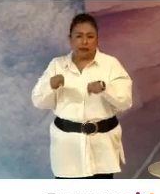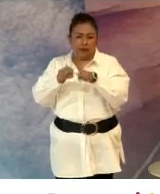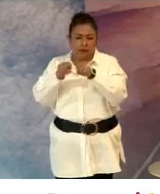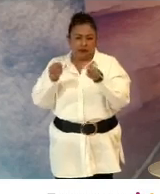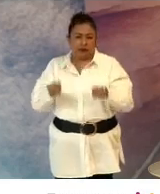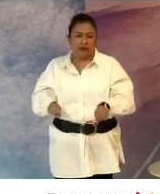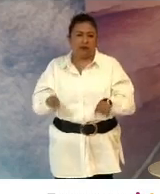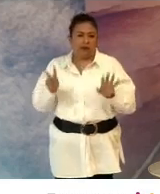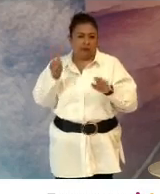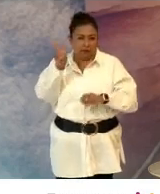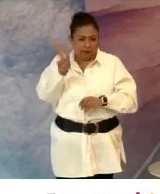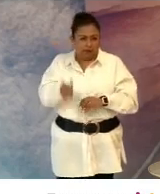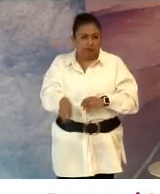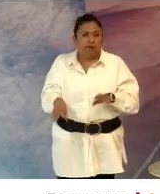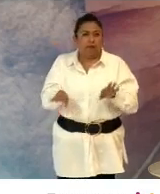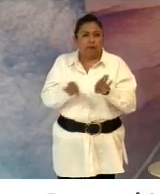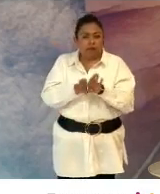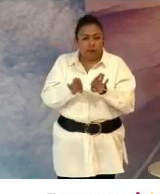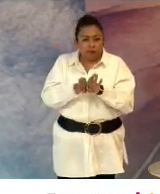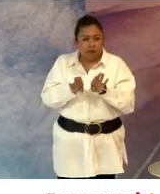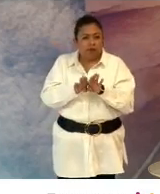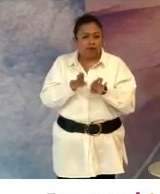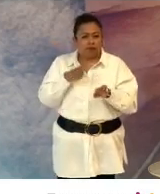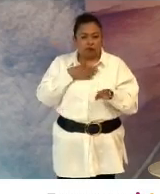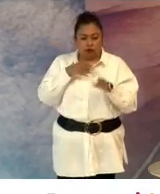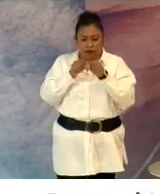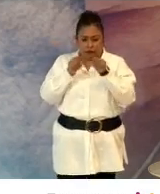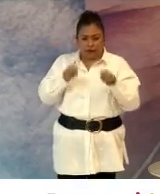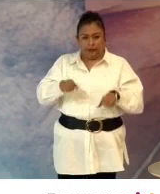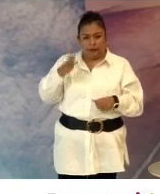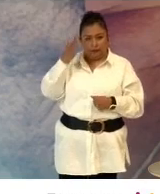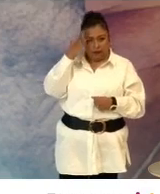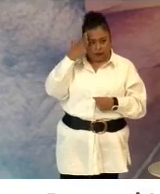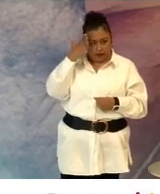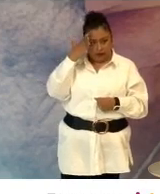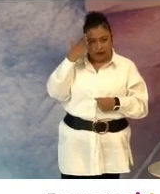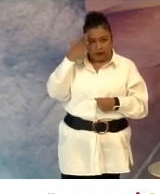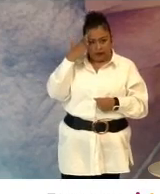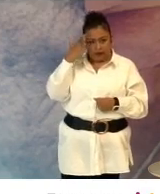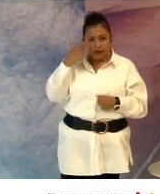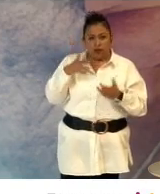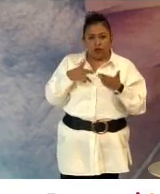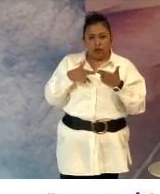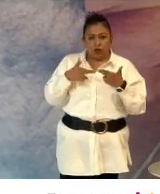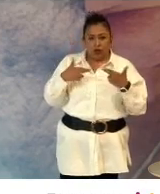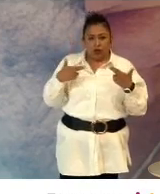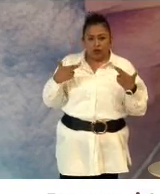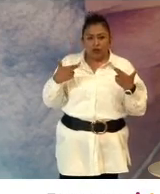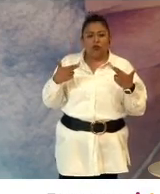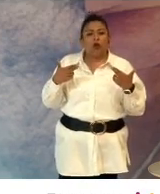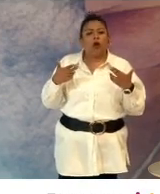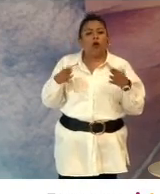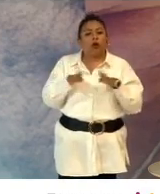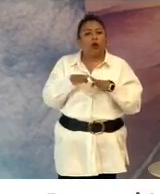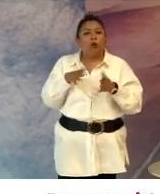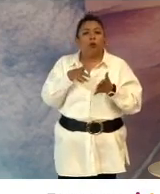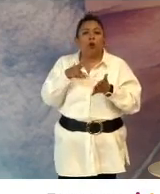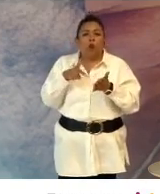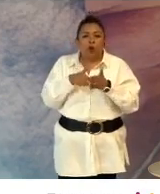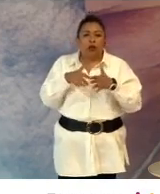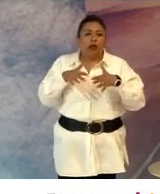Entonces realmente se trata de el sistema de liderazgo que se relaciona con los